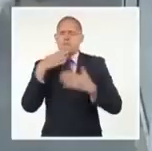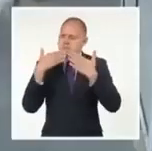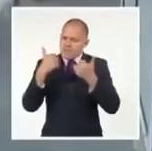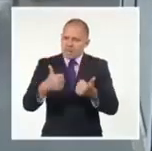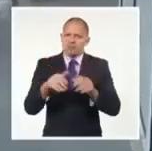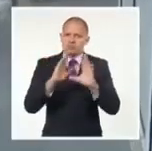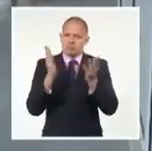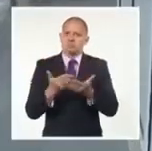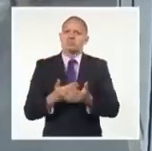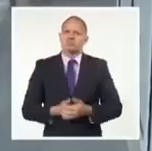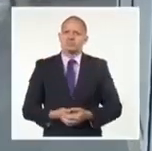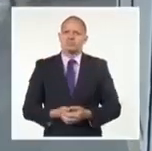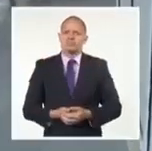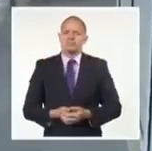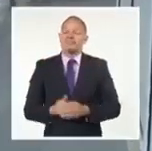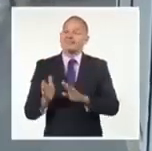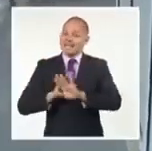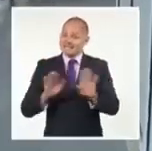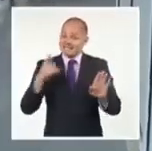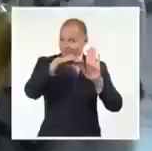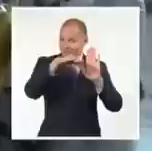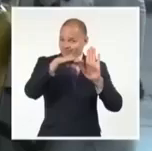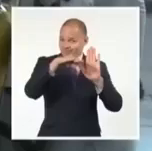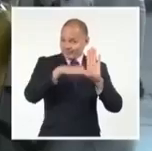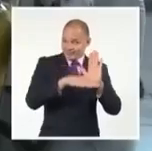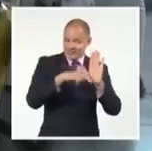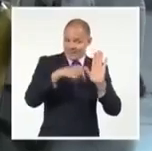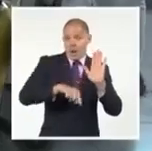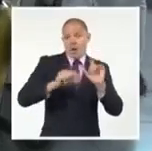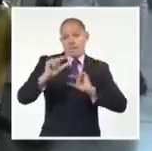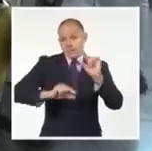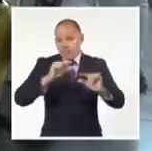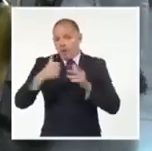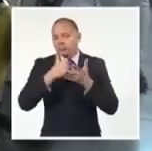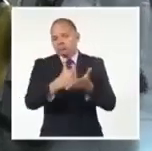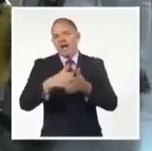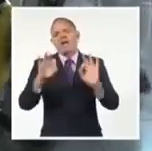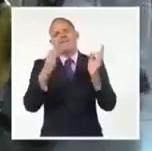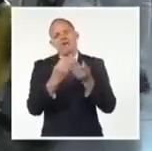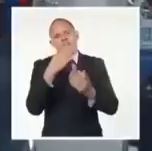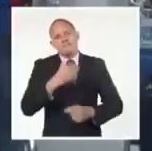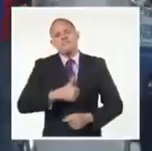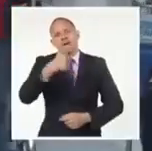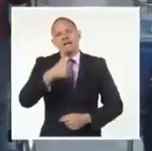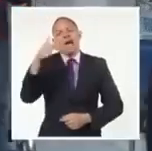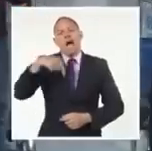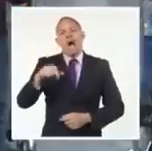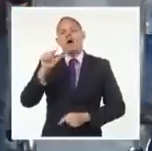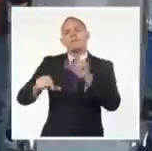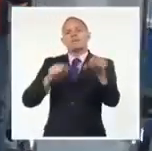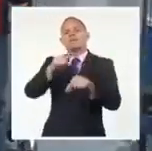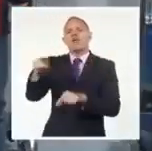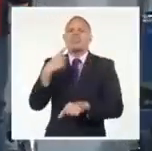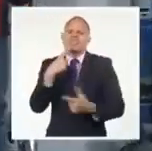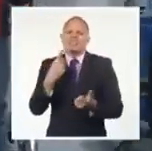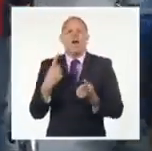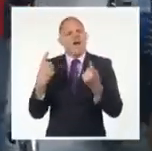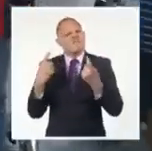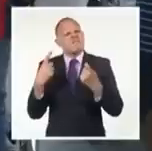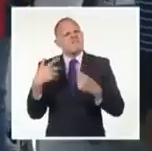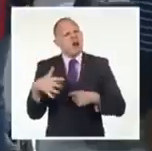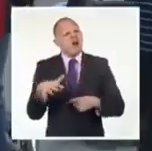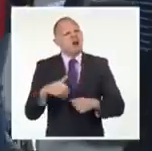Si bien las normas aprobadas apuntan a aliviar la situación económica de las familias cubanas, en opinión de los viajeros encuestados aún falta por hacer. En tal